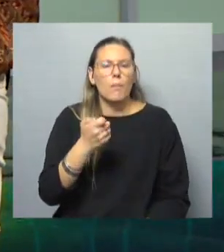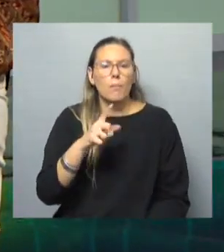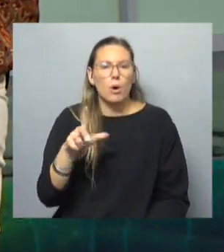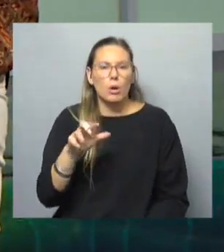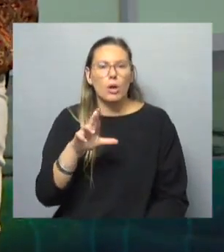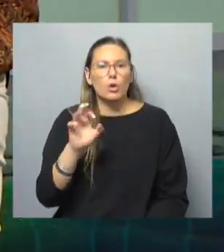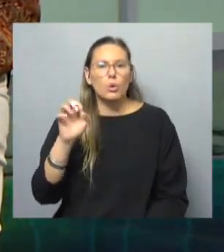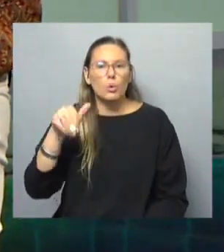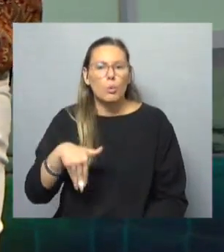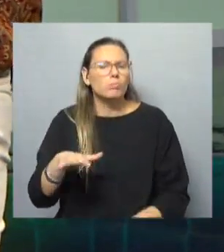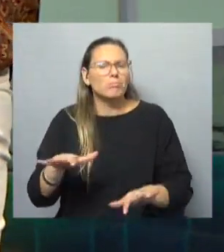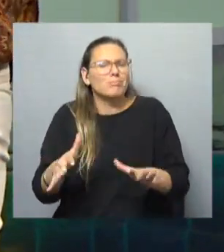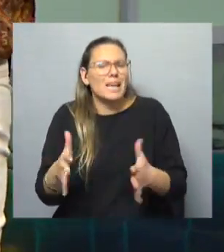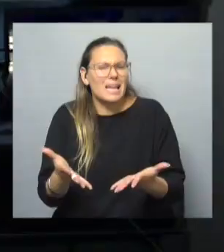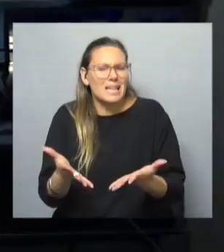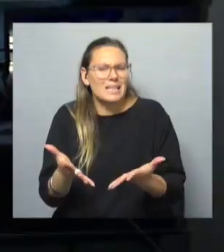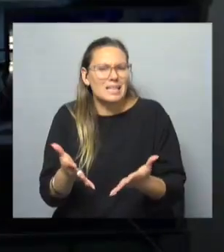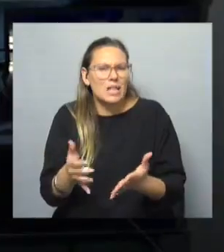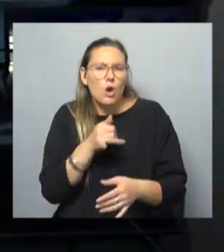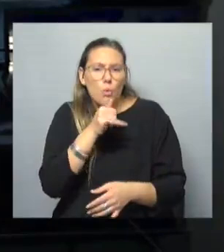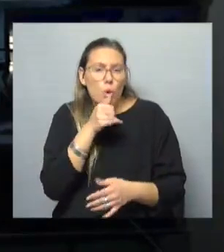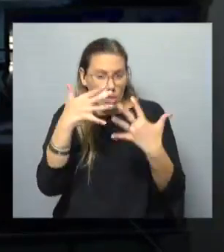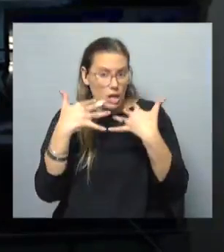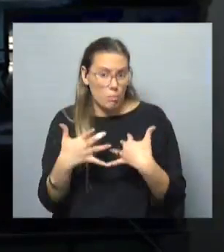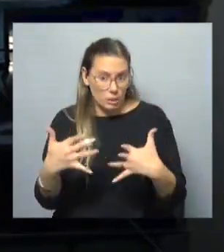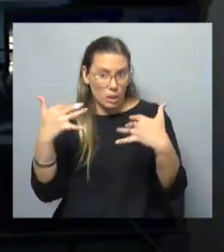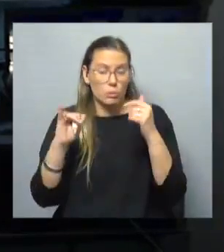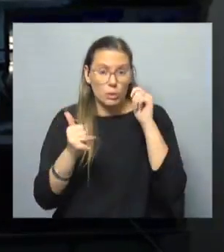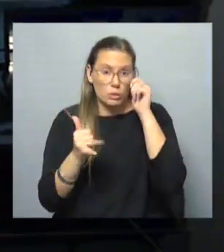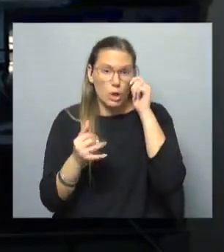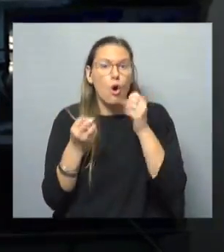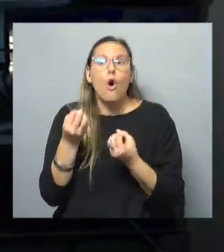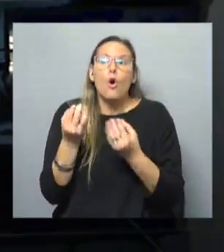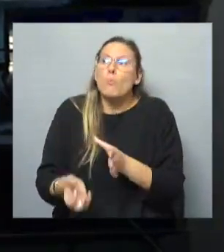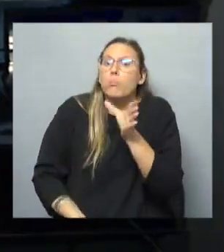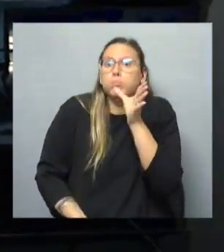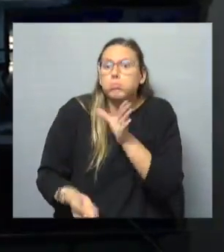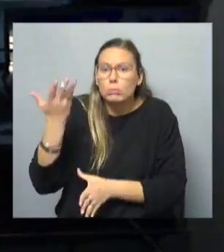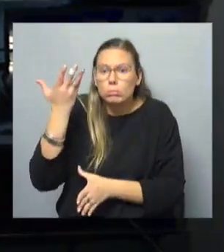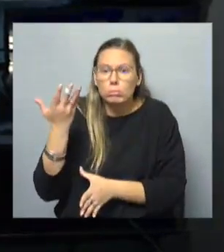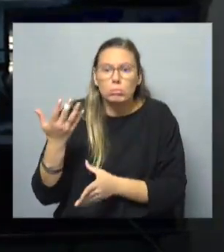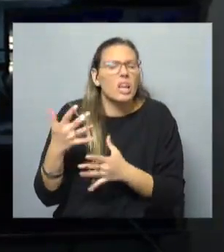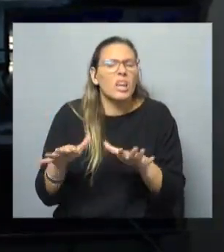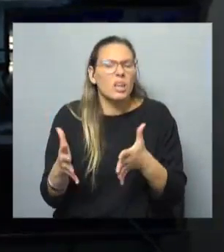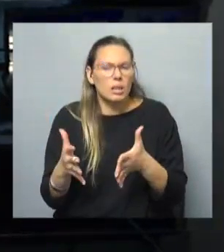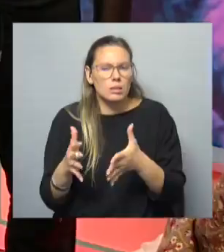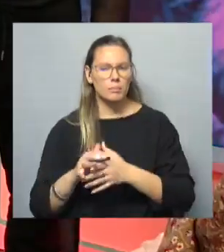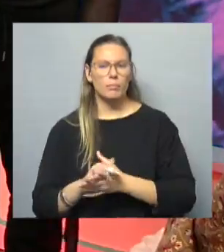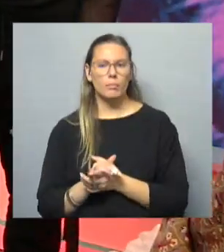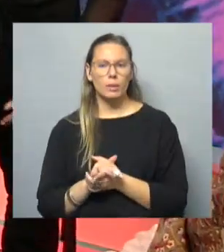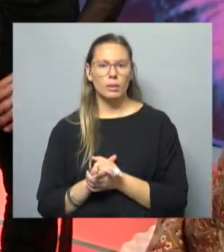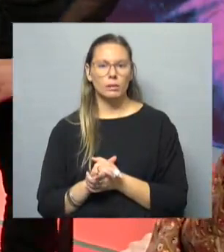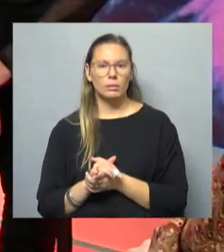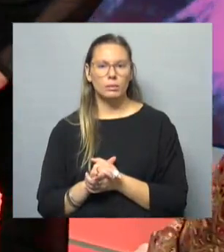hablamos de ballroom, ¿a qué nos estamos refiriendo? ¿Qué es lo que cuentan un poco en el espectáculo? Sí, sí, ¿no? ¿Y cómo nace? ¿Desde cómo nace y qué es? O sea,